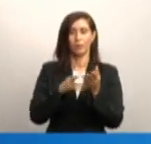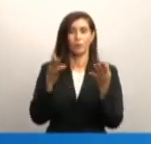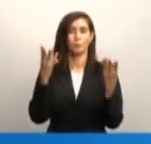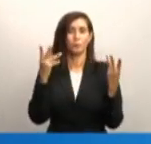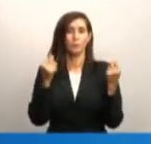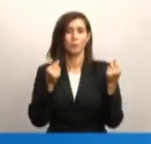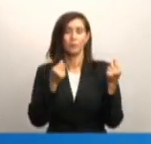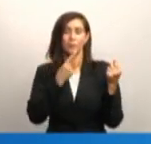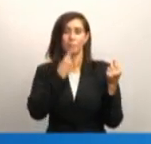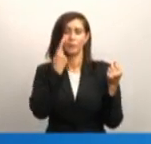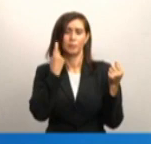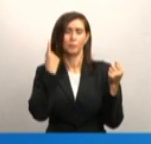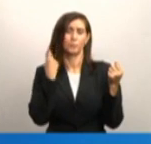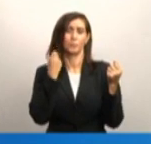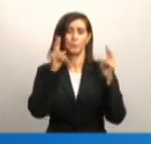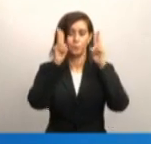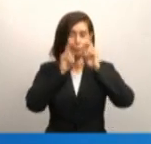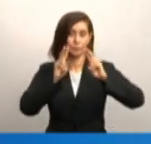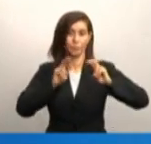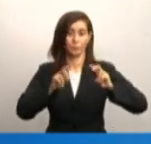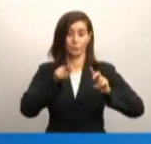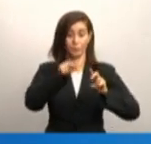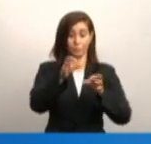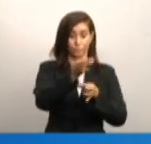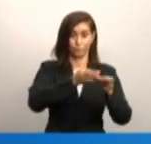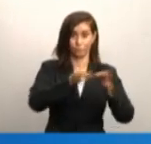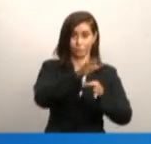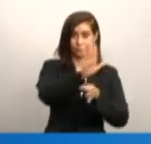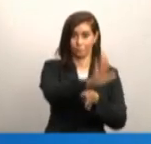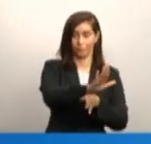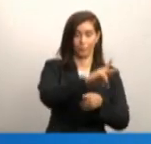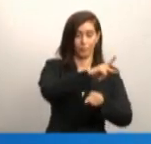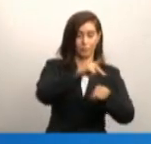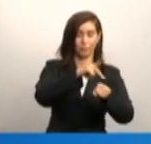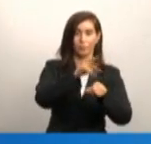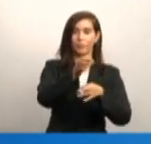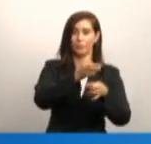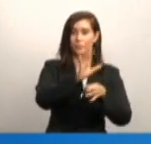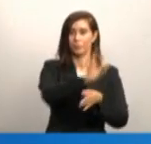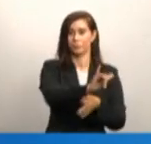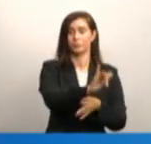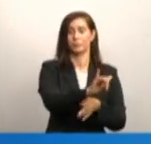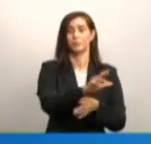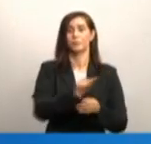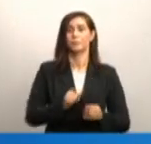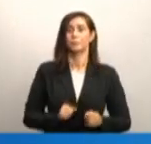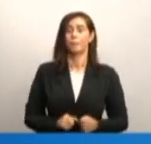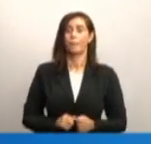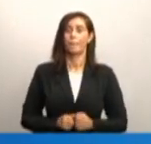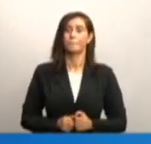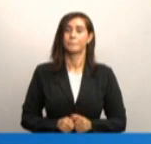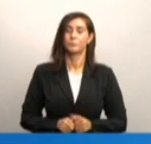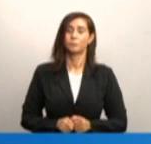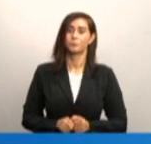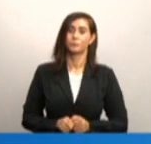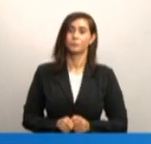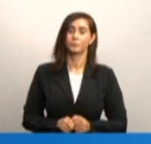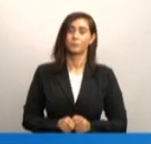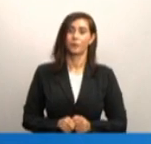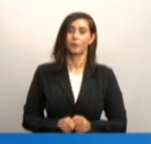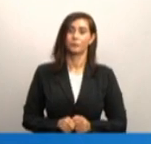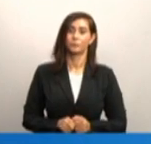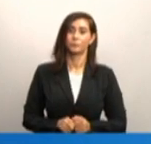de pruebas se está aplicando en San Francisco de Macorís, en la provincia de Duarte específicamente? ¿Y cuál es la